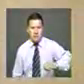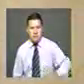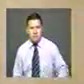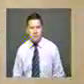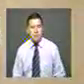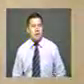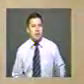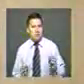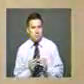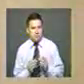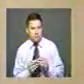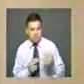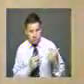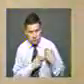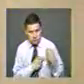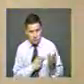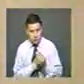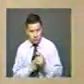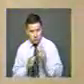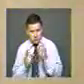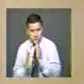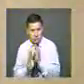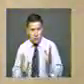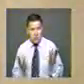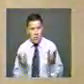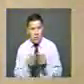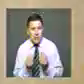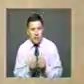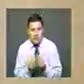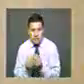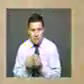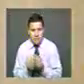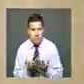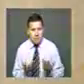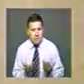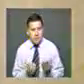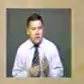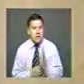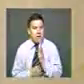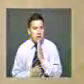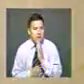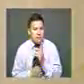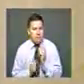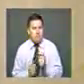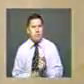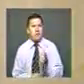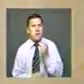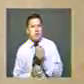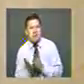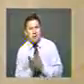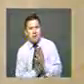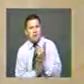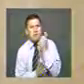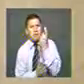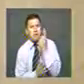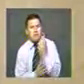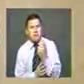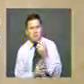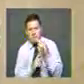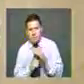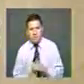Más aún, le compete dotar de garantías a los grupos minoritarios, a quienes han padecido permanente vulneración y